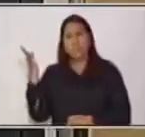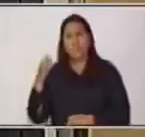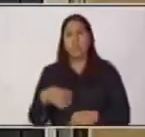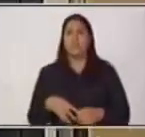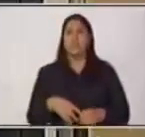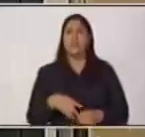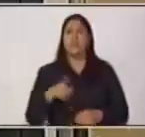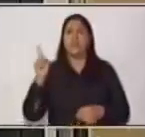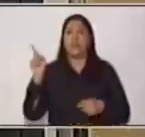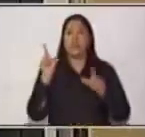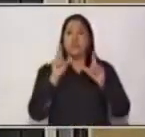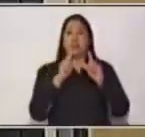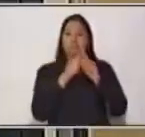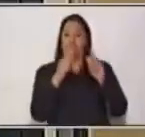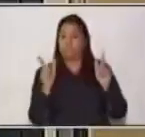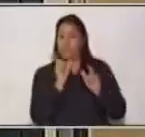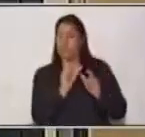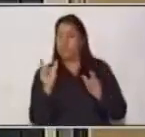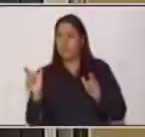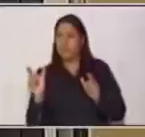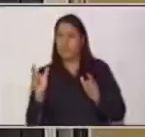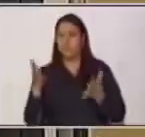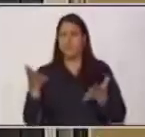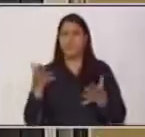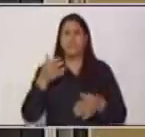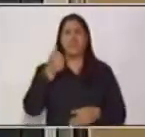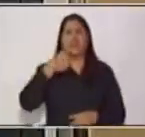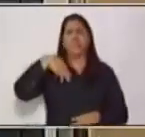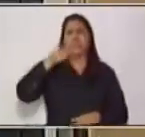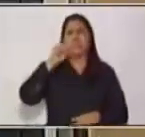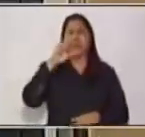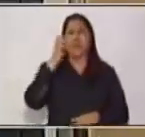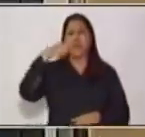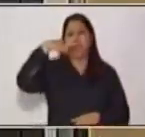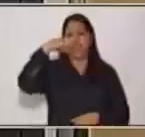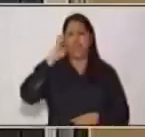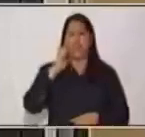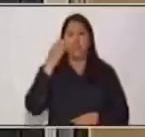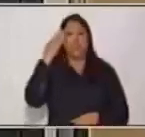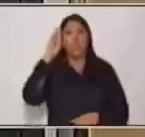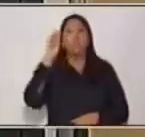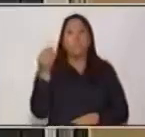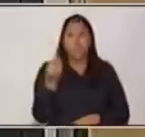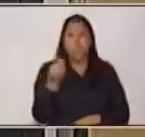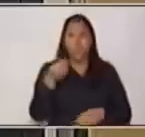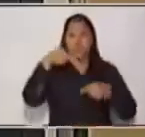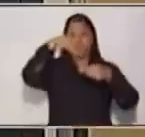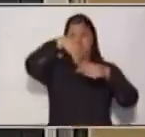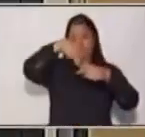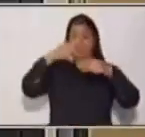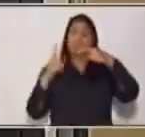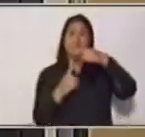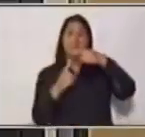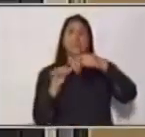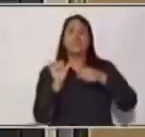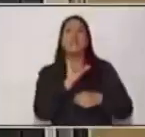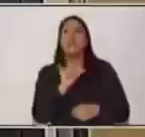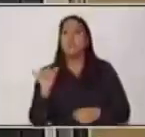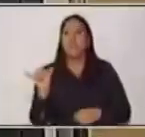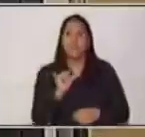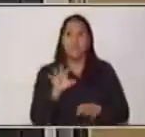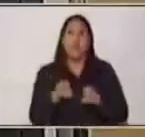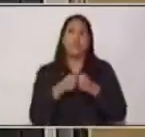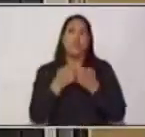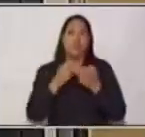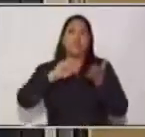una fracción aparente porque el numerador y el denominador son iguales. Por tanto, ellos representan a la unidad.